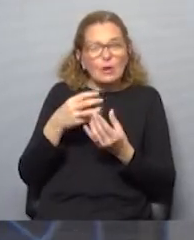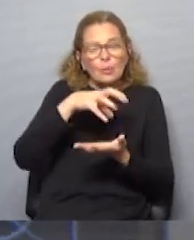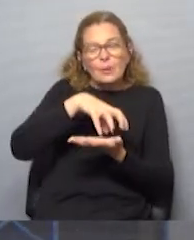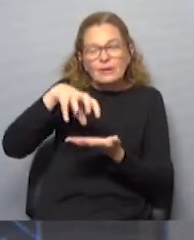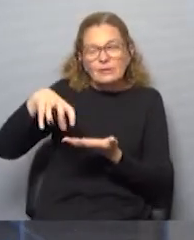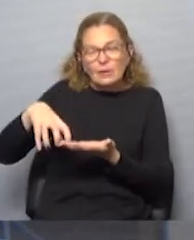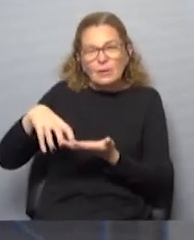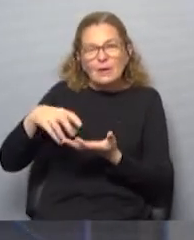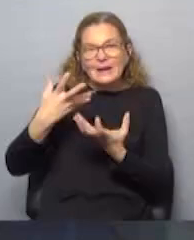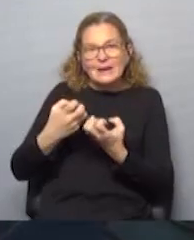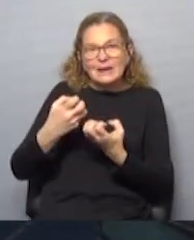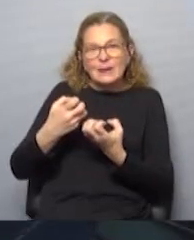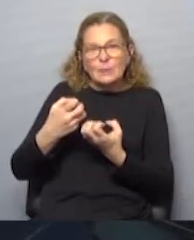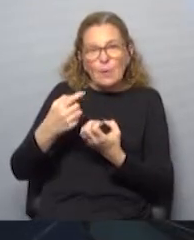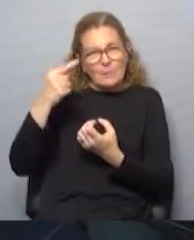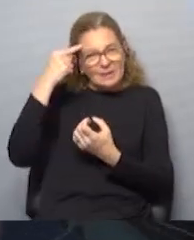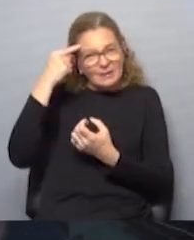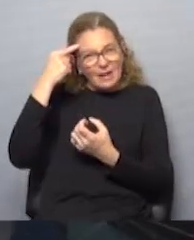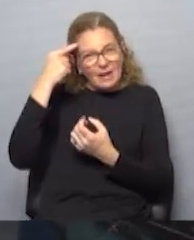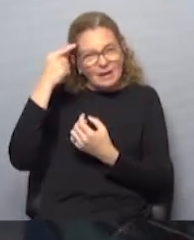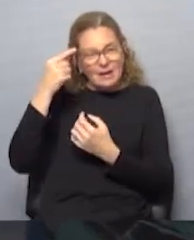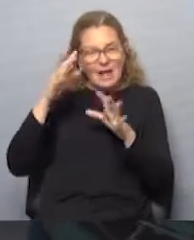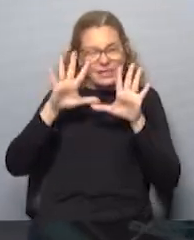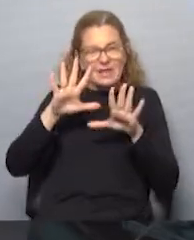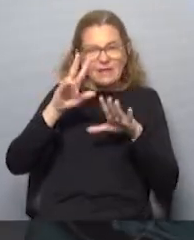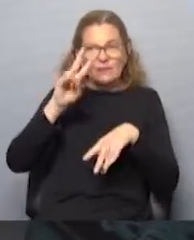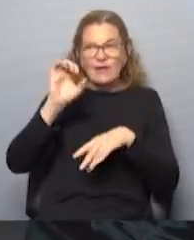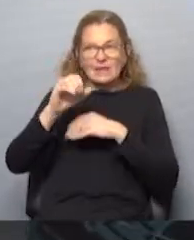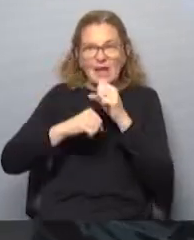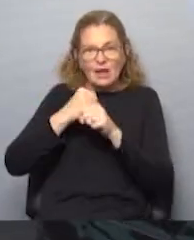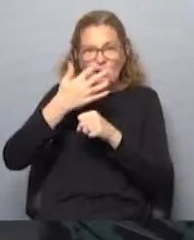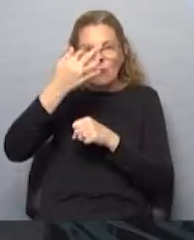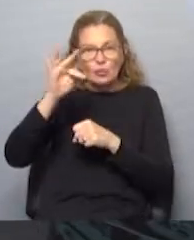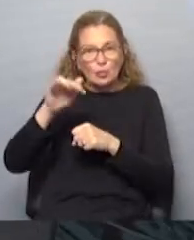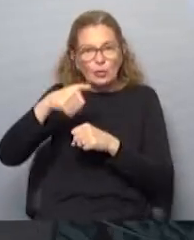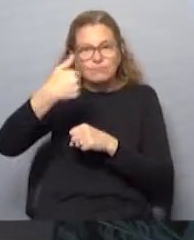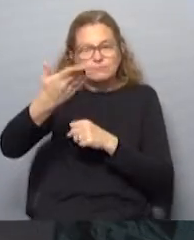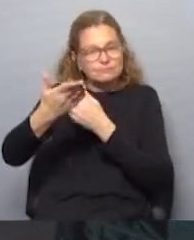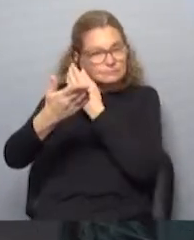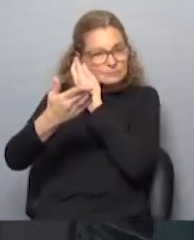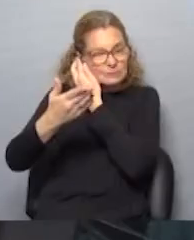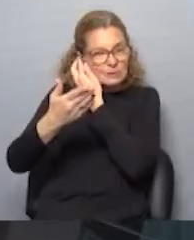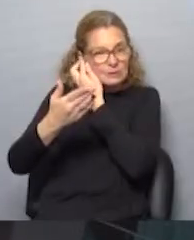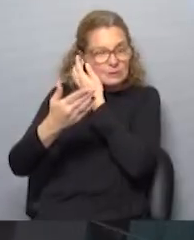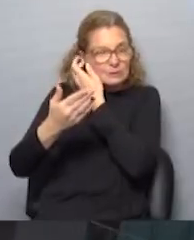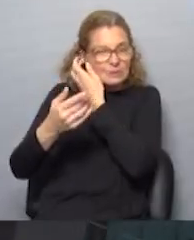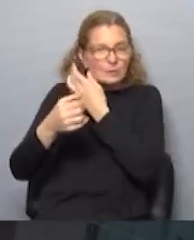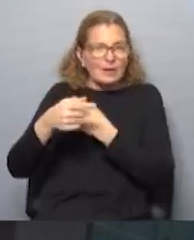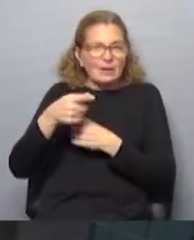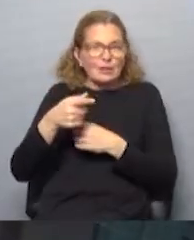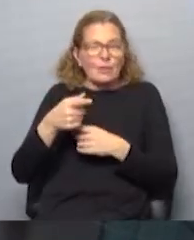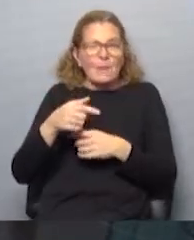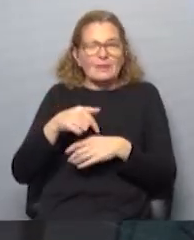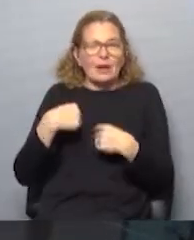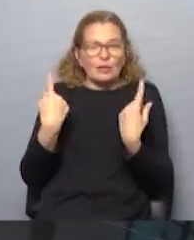productivo queremos tener a 10 a 20 años porque va a haber digamos en realidad esto le va a pasar